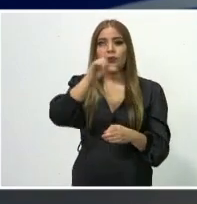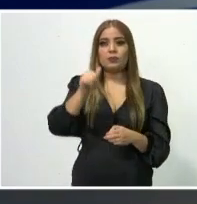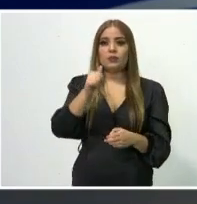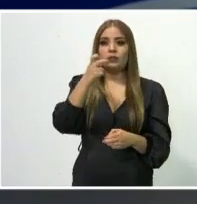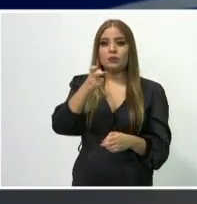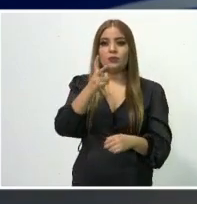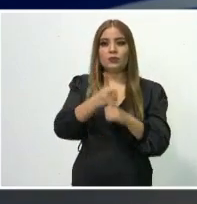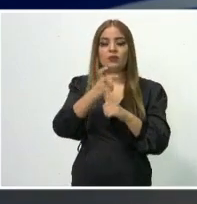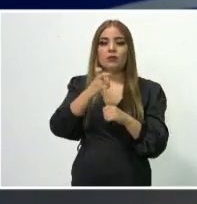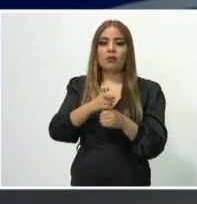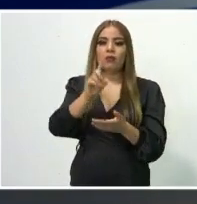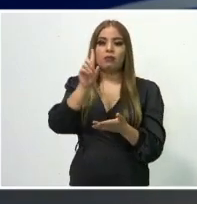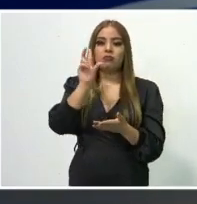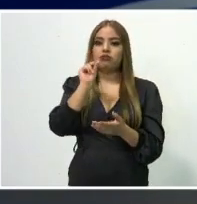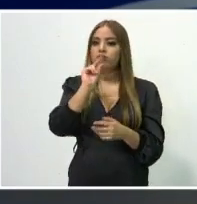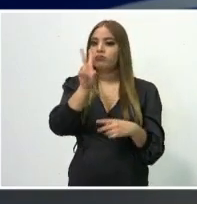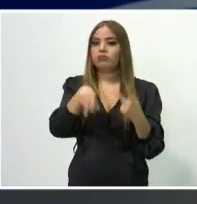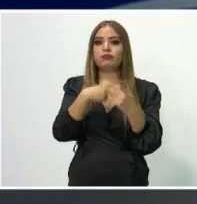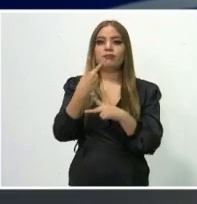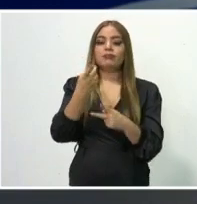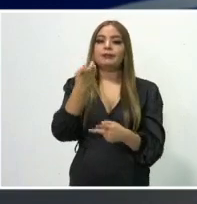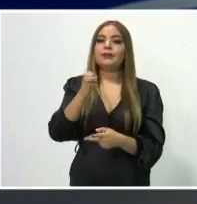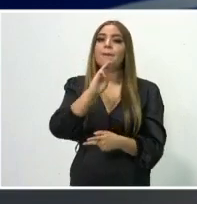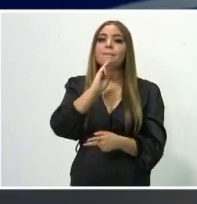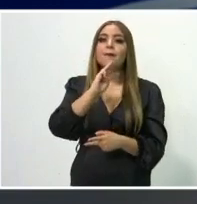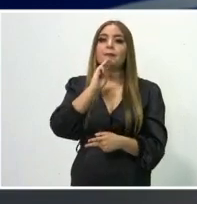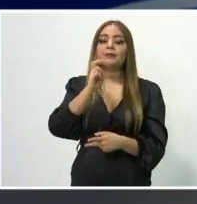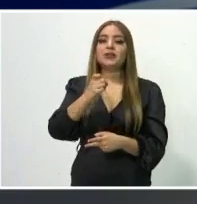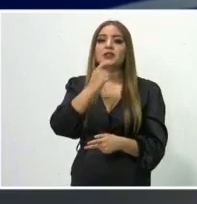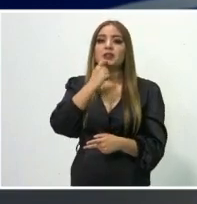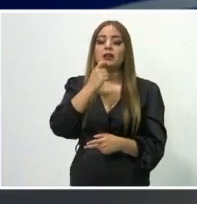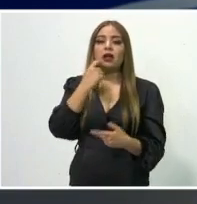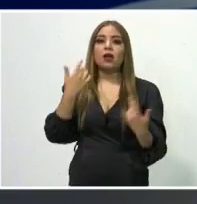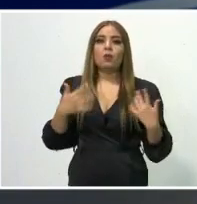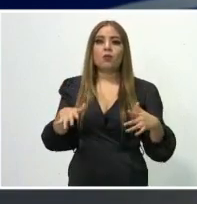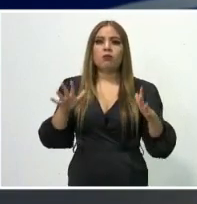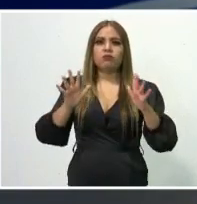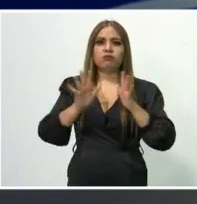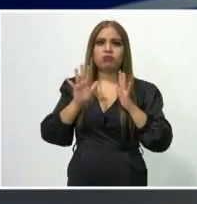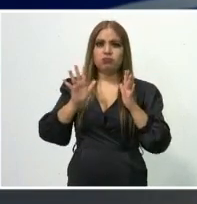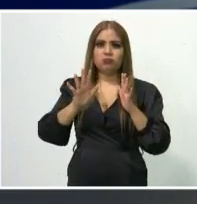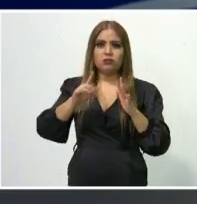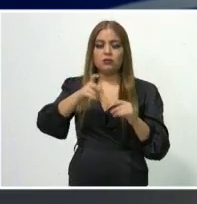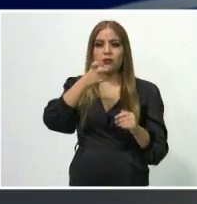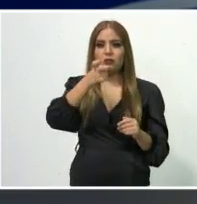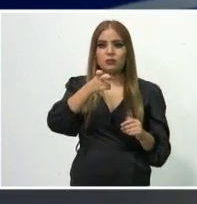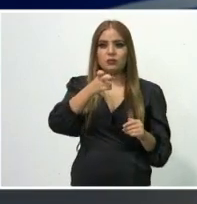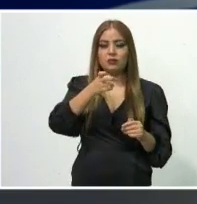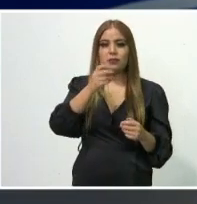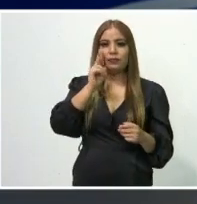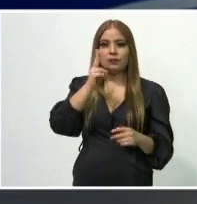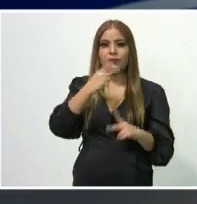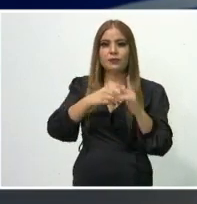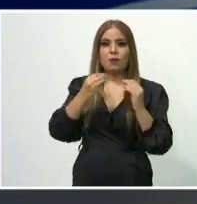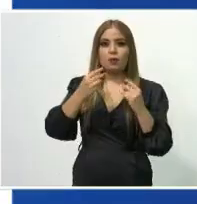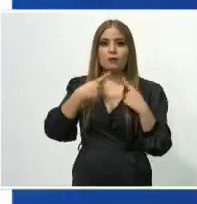invitados cancelaran su asistencia. La madre del menor quedó sorprendida luego de la respuesta que obtuvo. Escuche.